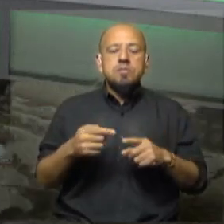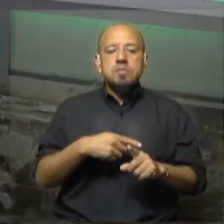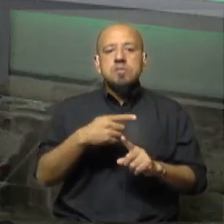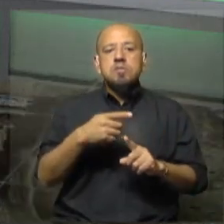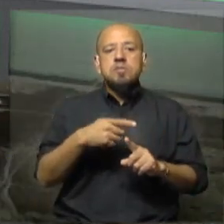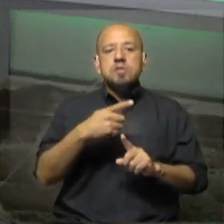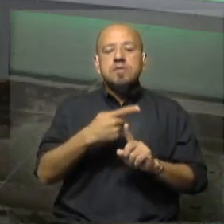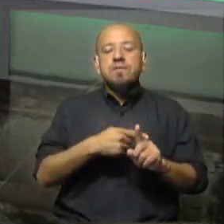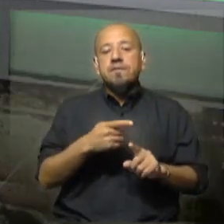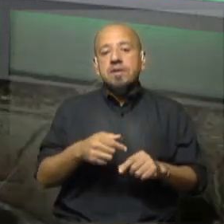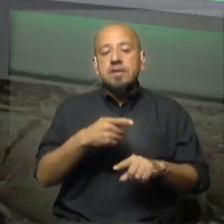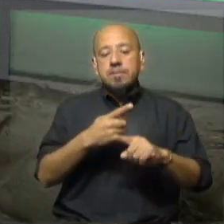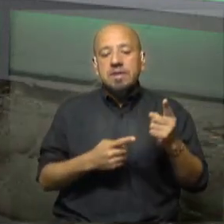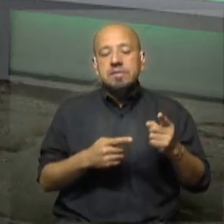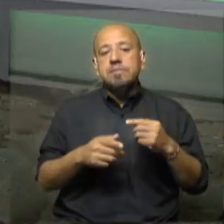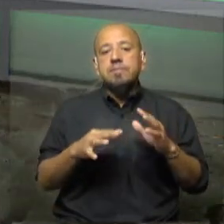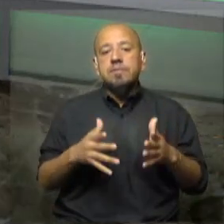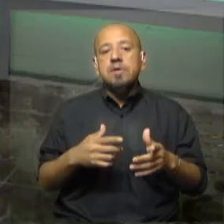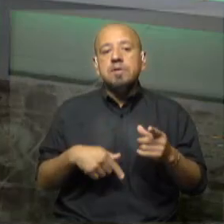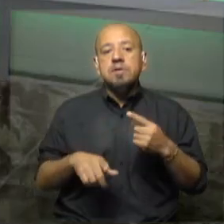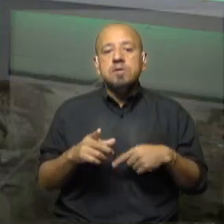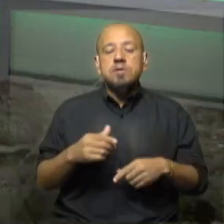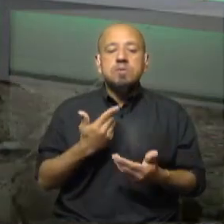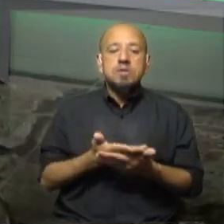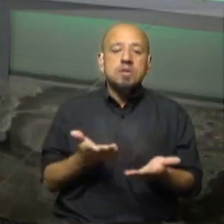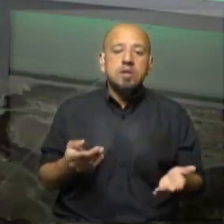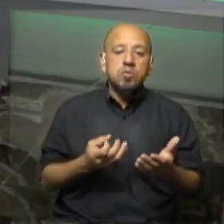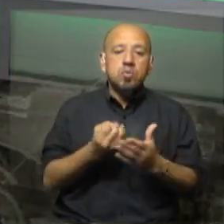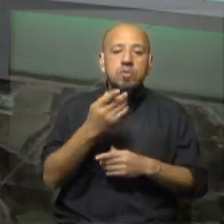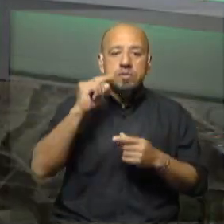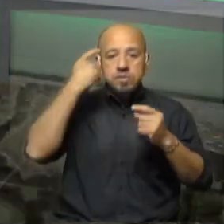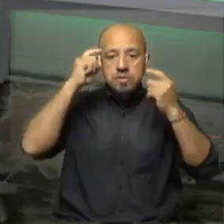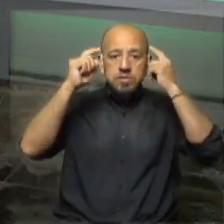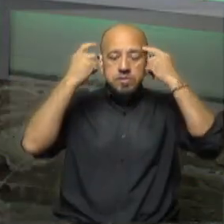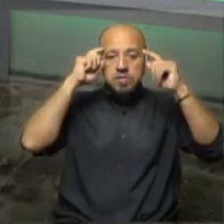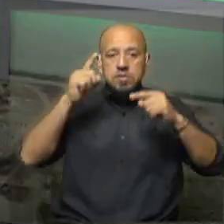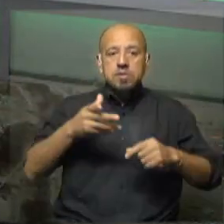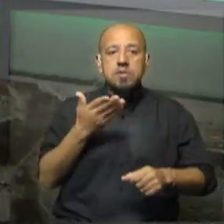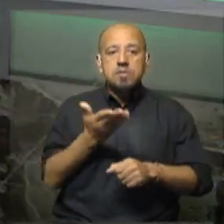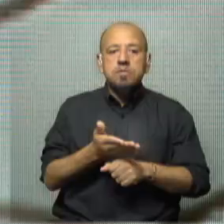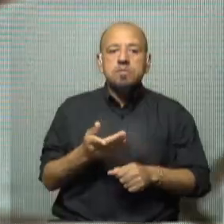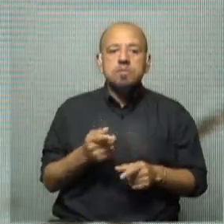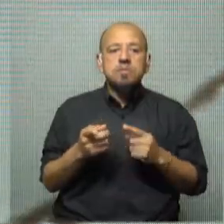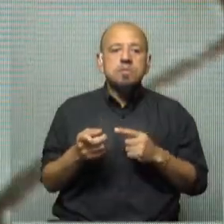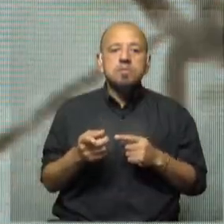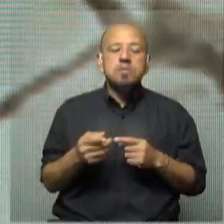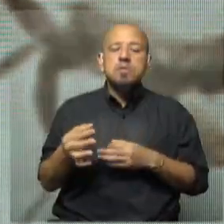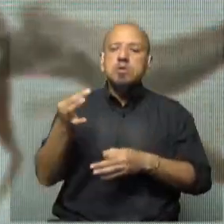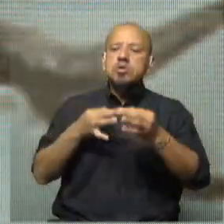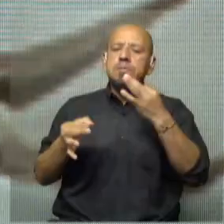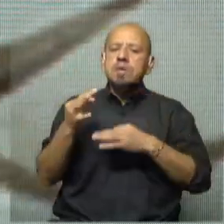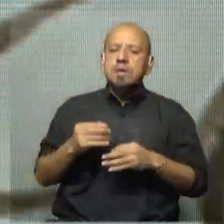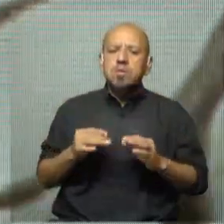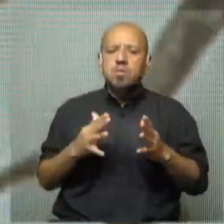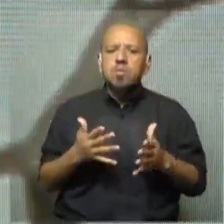comité de emergencia para volver a evaluar la situación y presentar nuevas medidas. Igualmente le estuvimos pidiendo a Carlos Rydström que nos explique